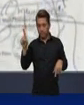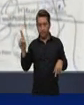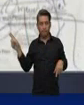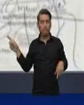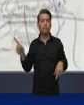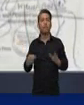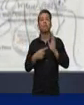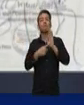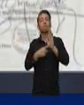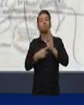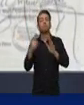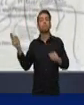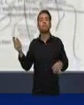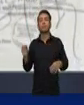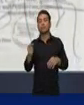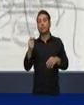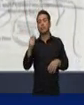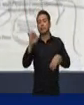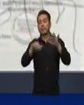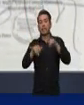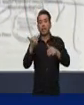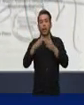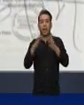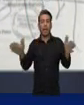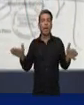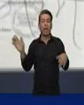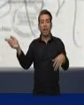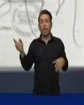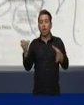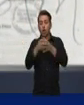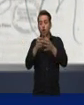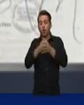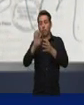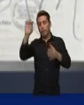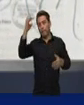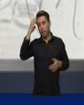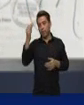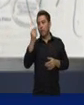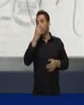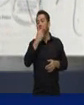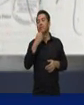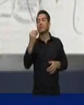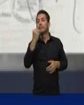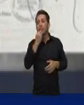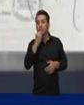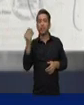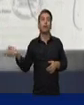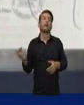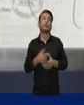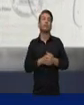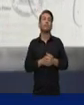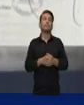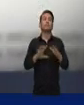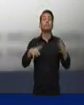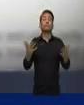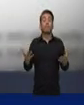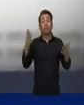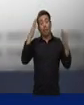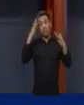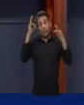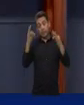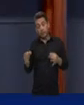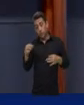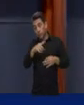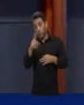secretario general y representante legal del partido político Movimiento Semilla, en virtud que la decisión recurrida no